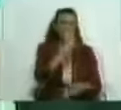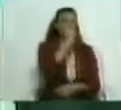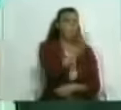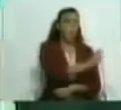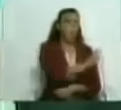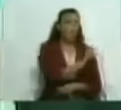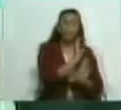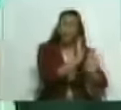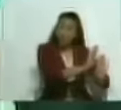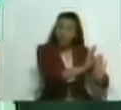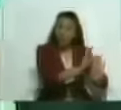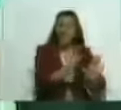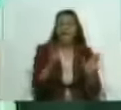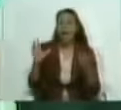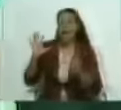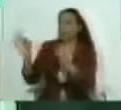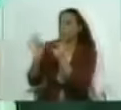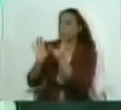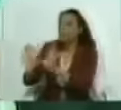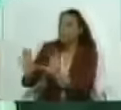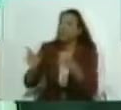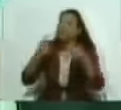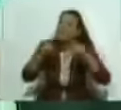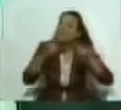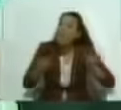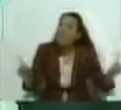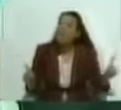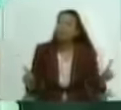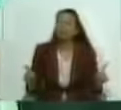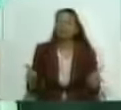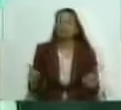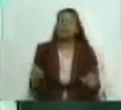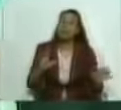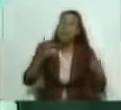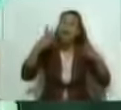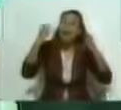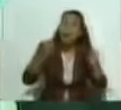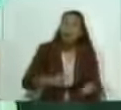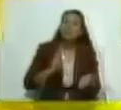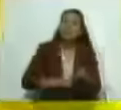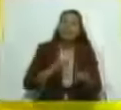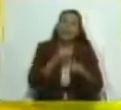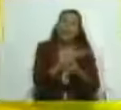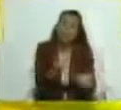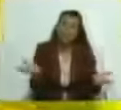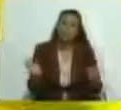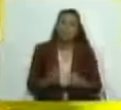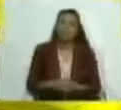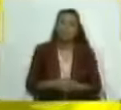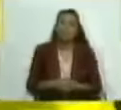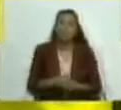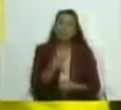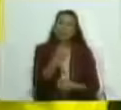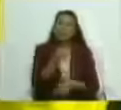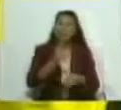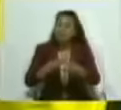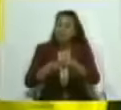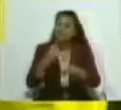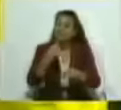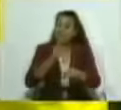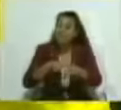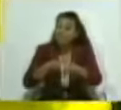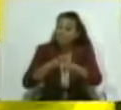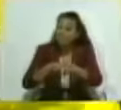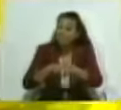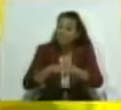la garantía es no confundir la necesidad de justicia con venganza. Esas son las garantías que le doy, porque les voy a decir,